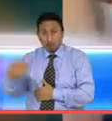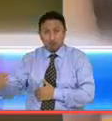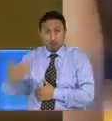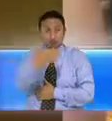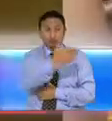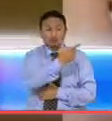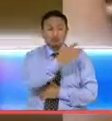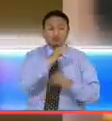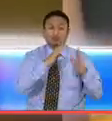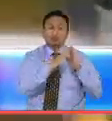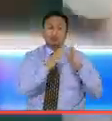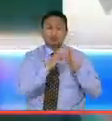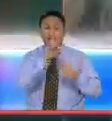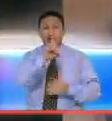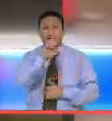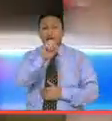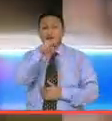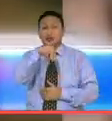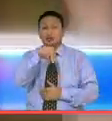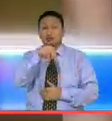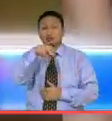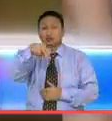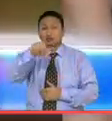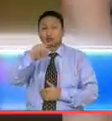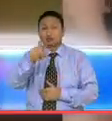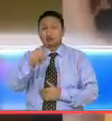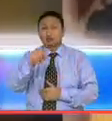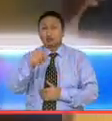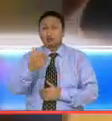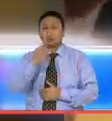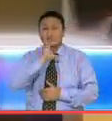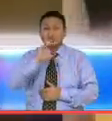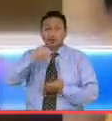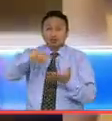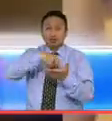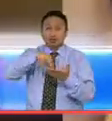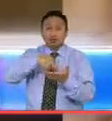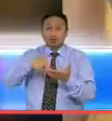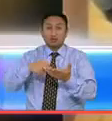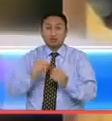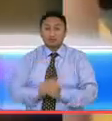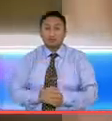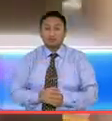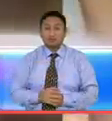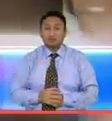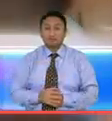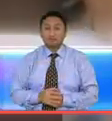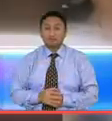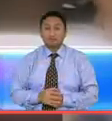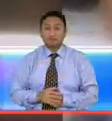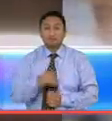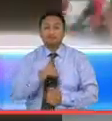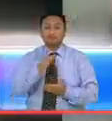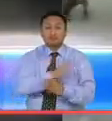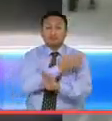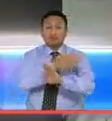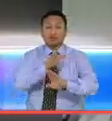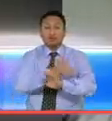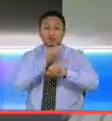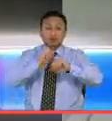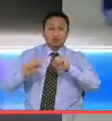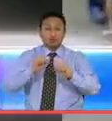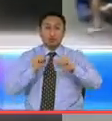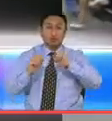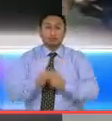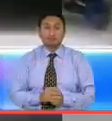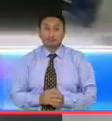hasta la casa de Don Nasa para cantar y bailar. Nazareno, tu gente te quiere. Nazareno, tu gente te apoya. Mediante estas